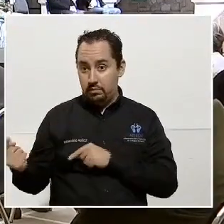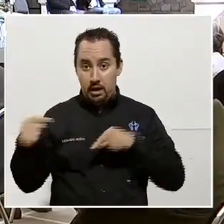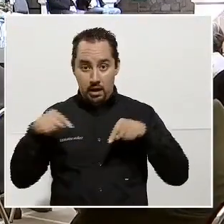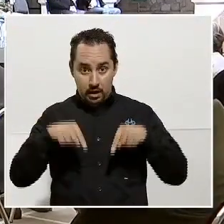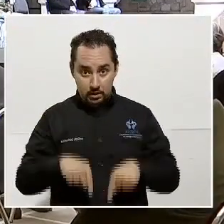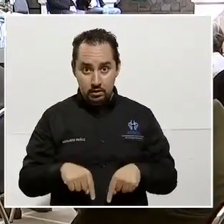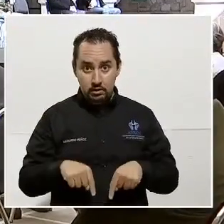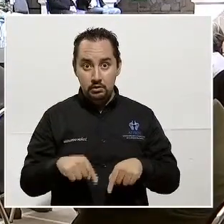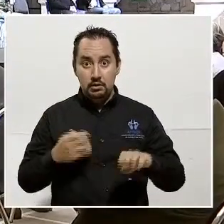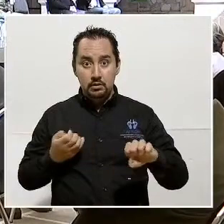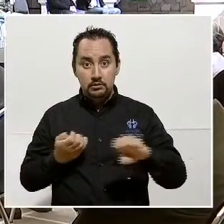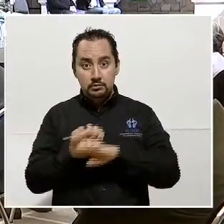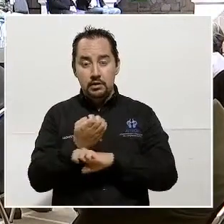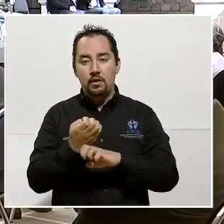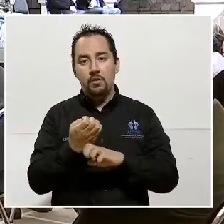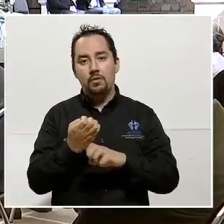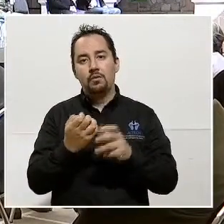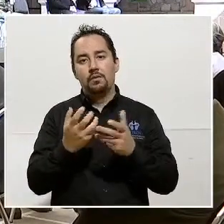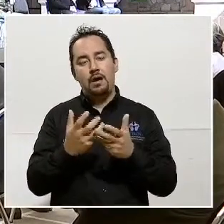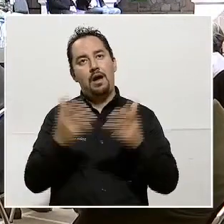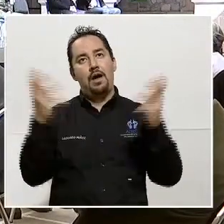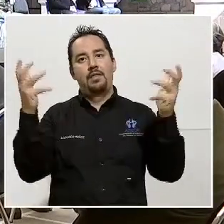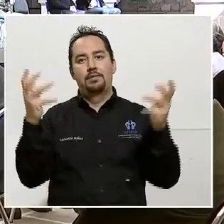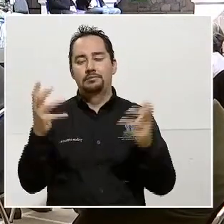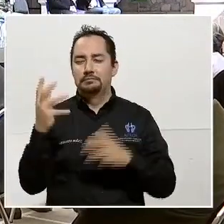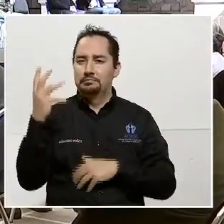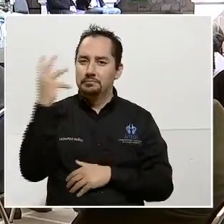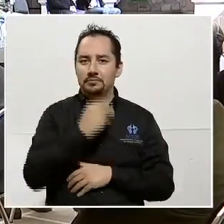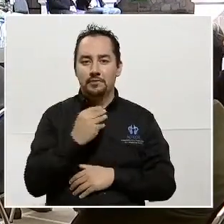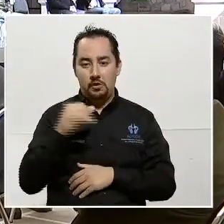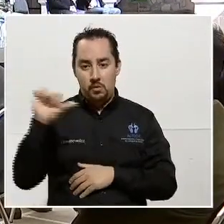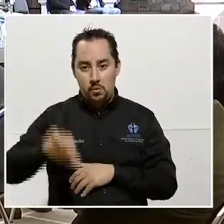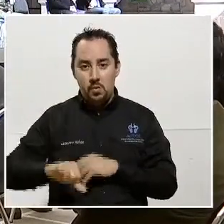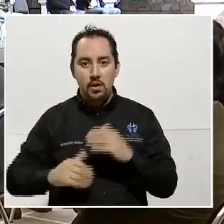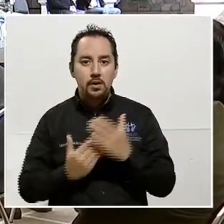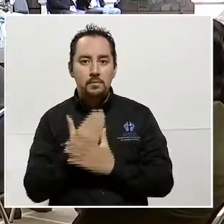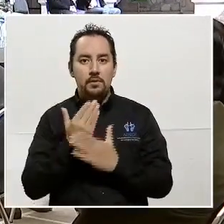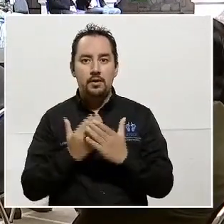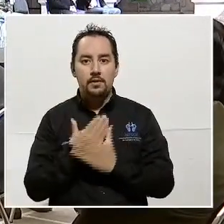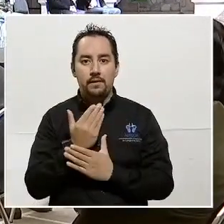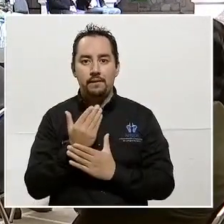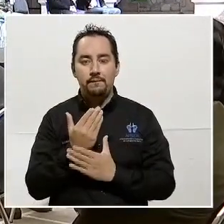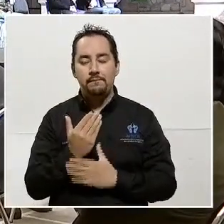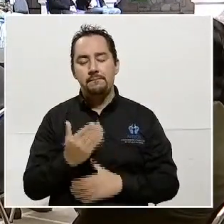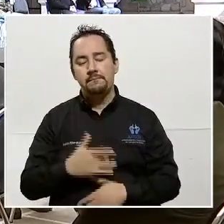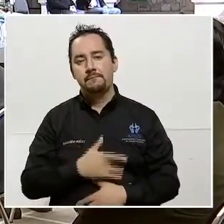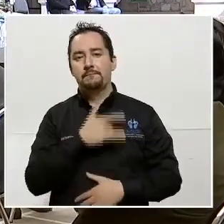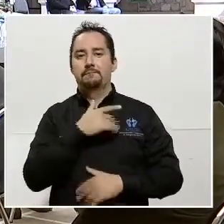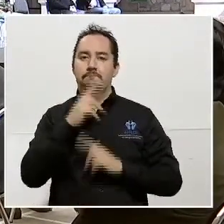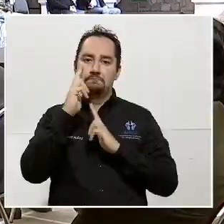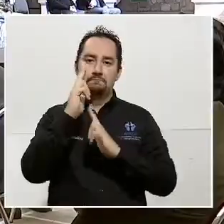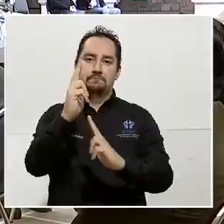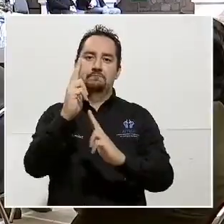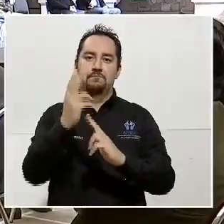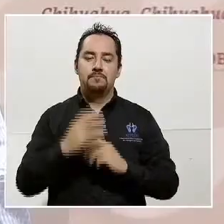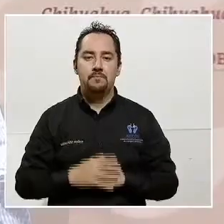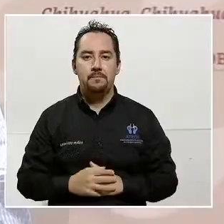este estado grandioso, en esta mañana, nos honra.